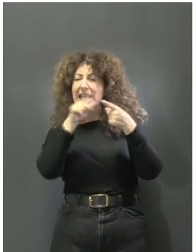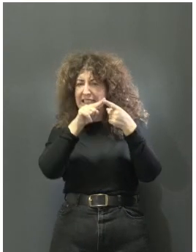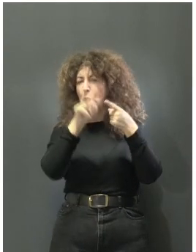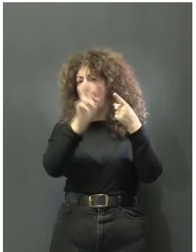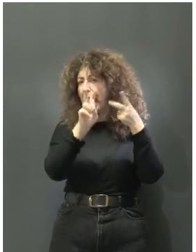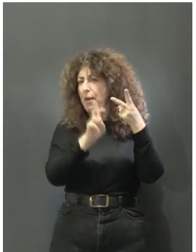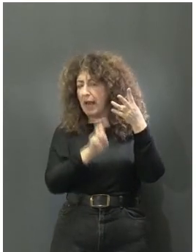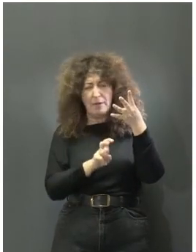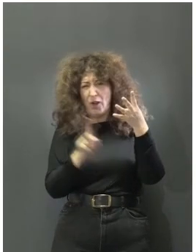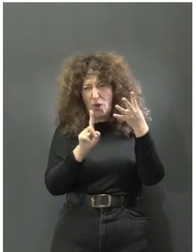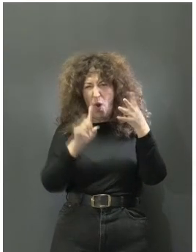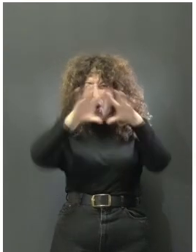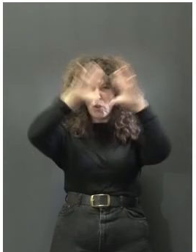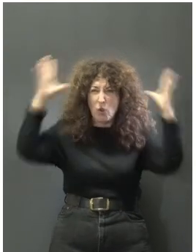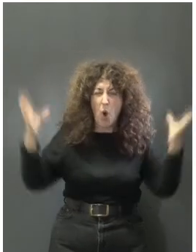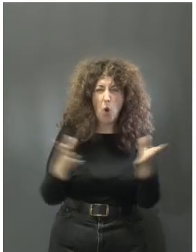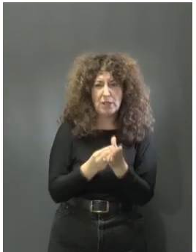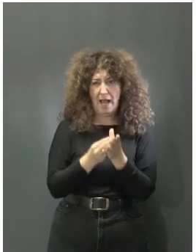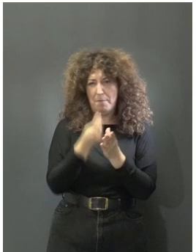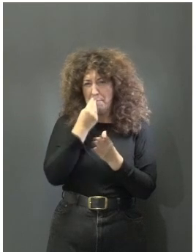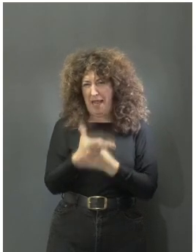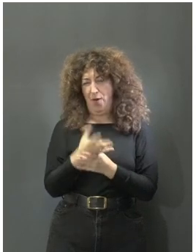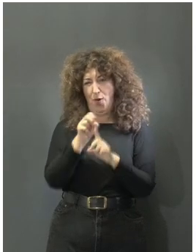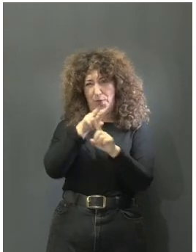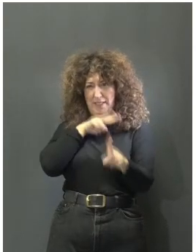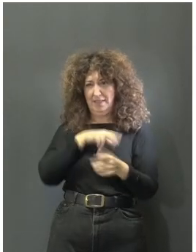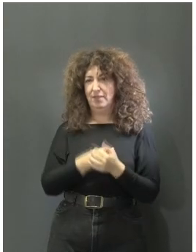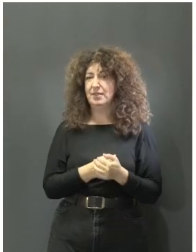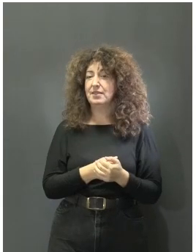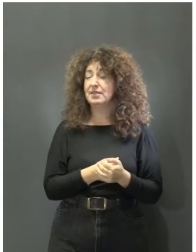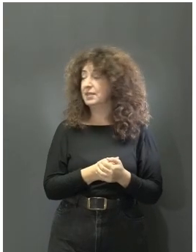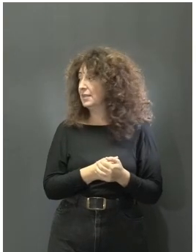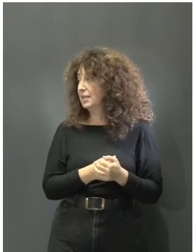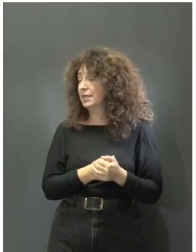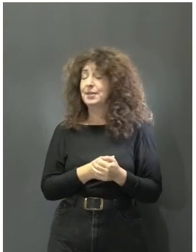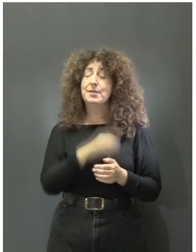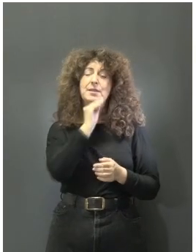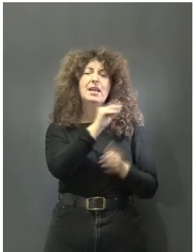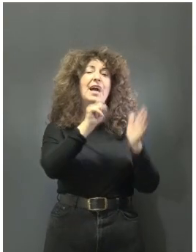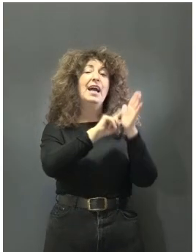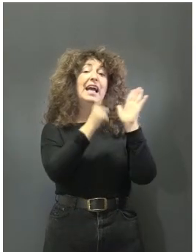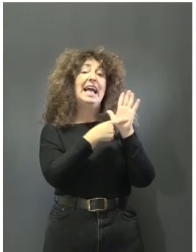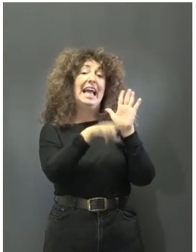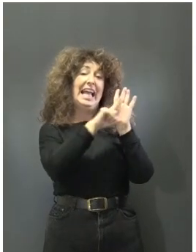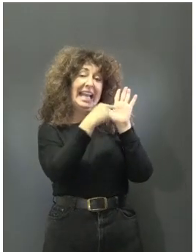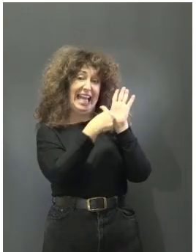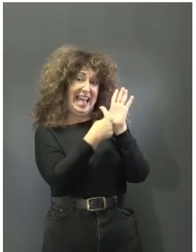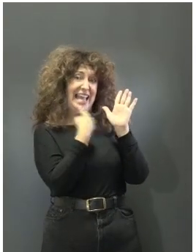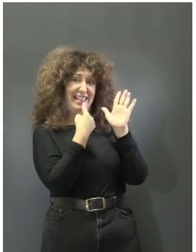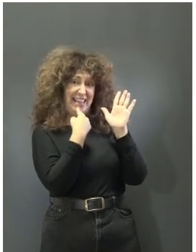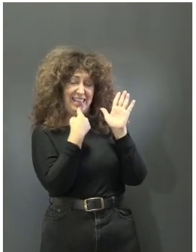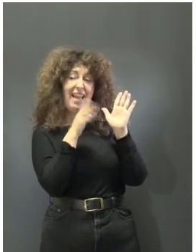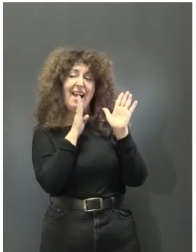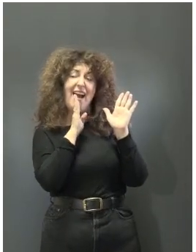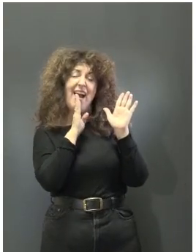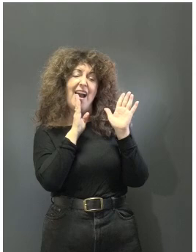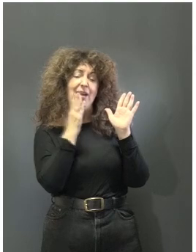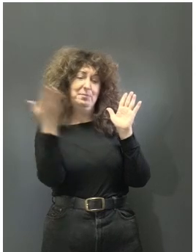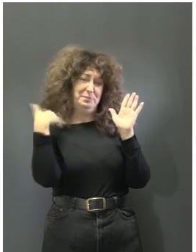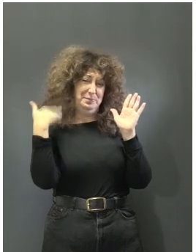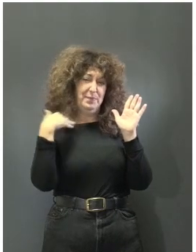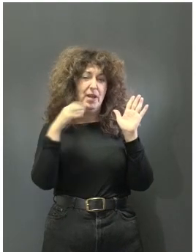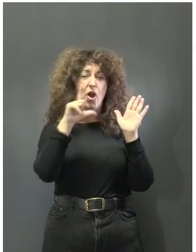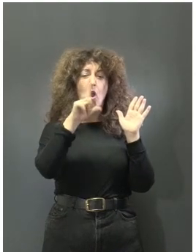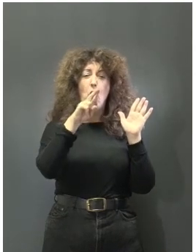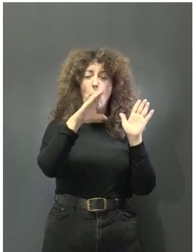Yo cuando, lo que se menciona en la ley es lo que han comentado antes Lucía, Clara y las personas